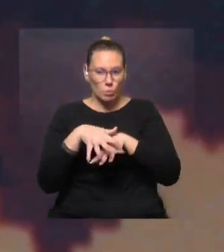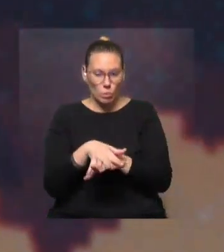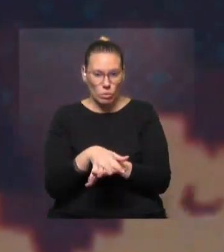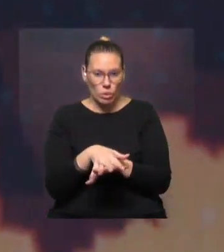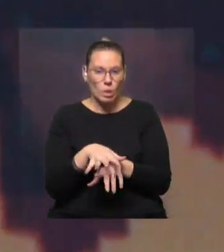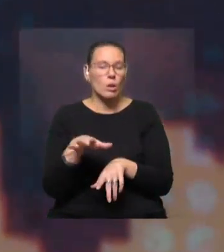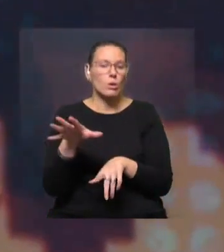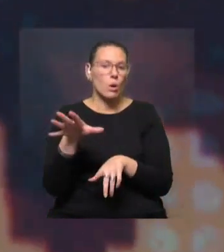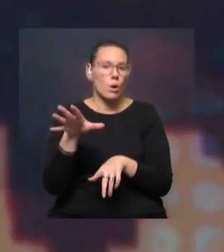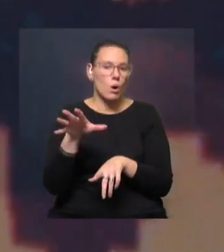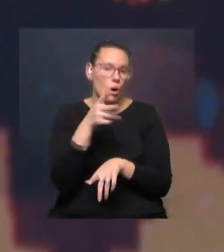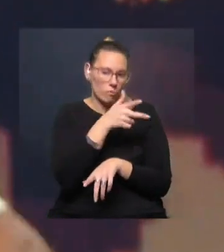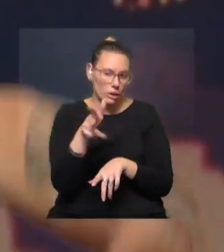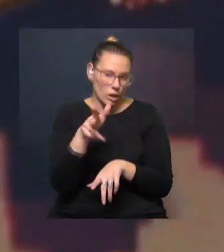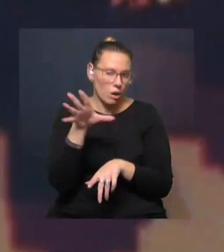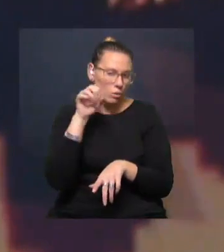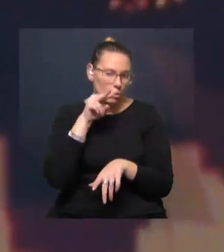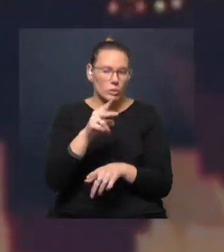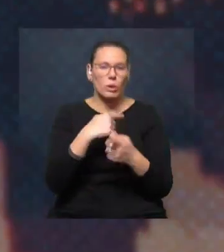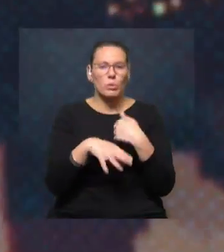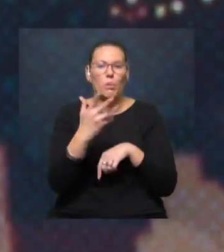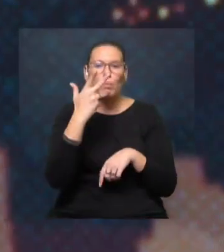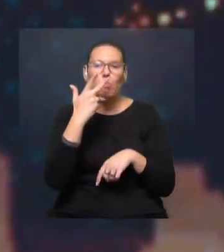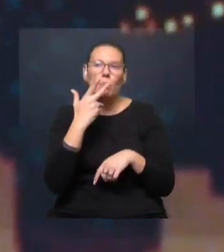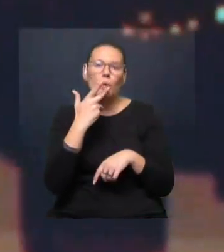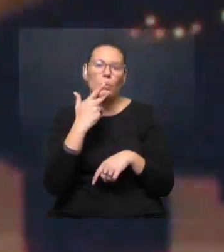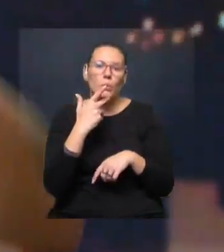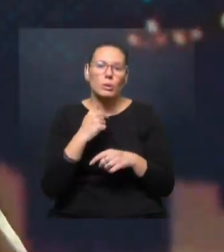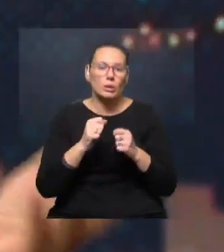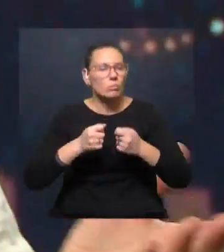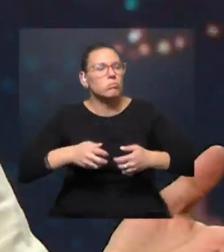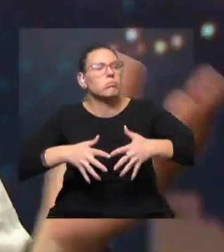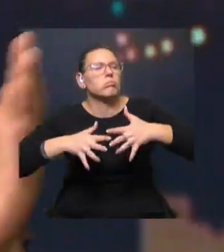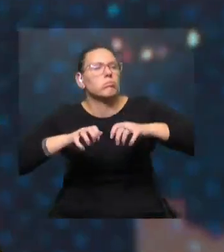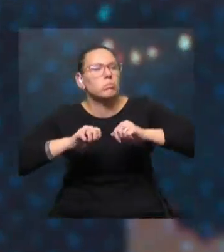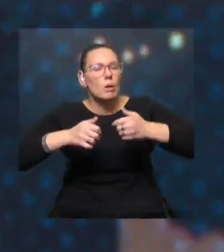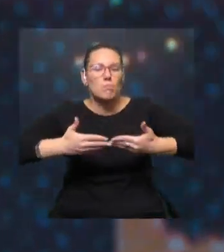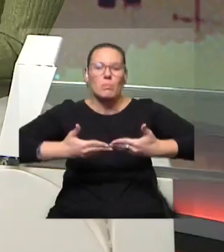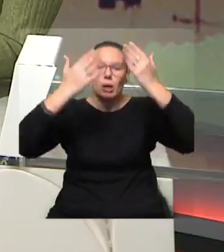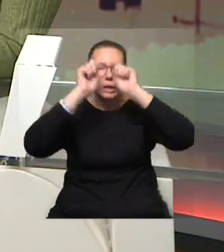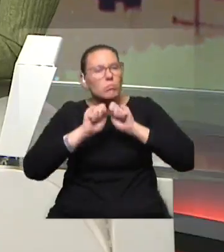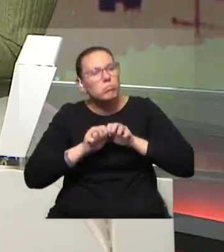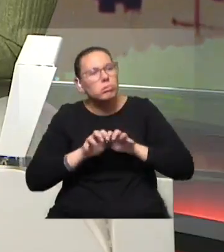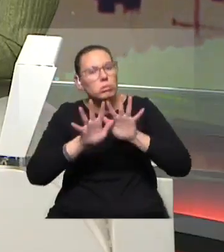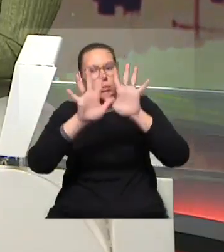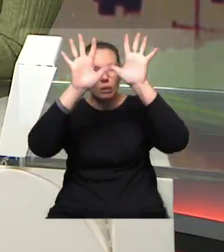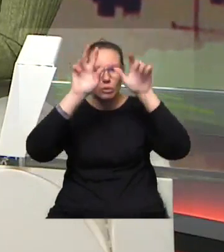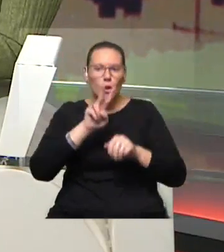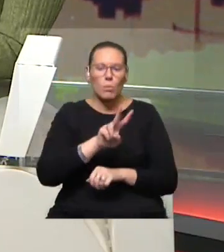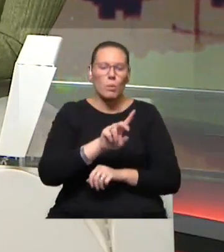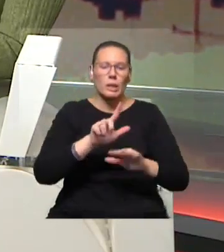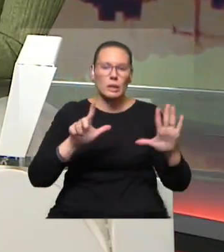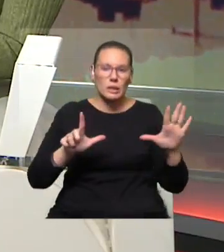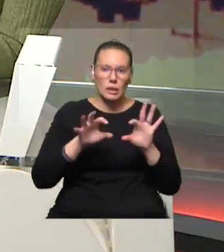audiovisual Pero me gusta esa proyección este en las bueno no vamos a spoilear mucho Son como 27 metros de pared